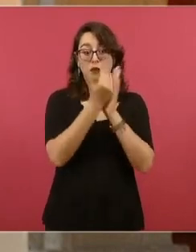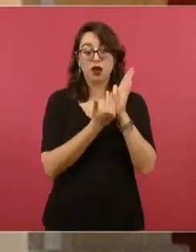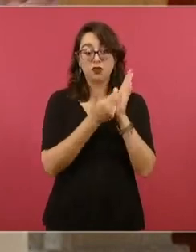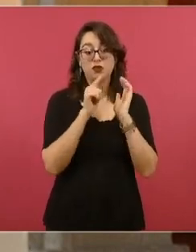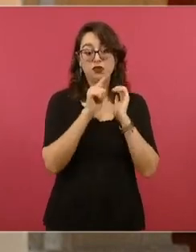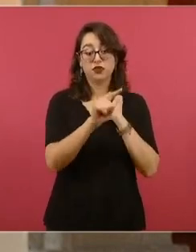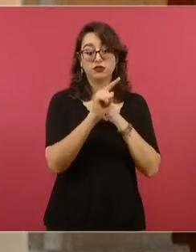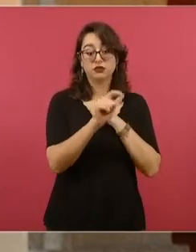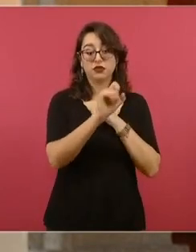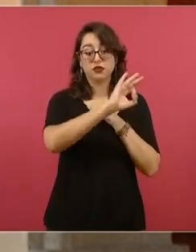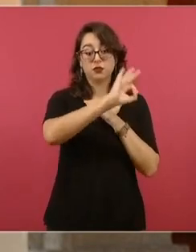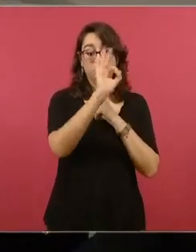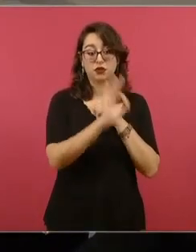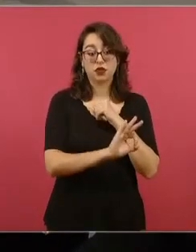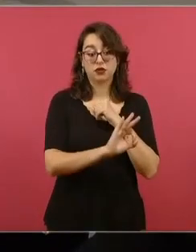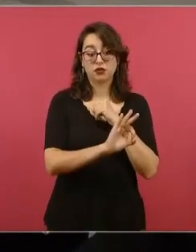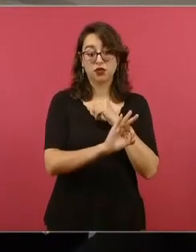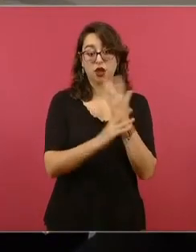Es decir,